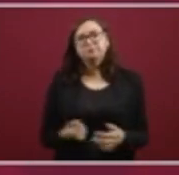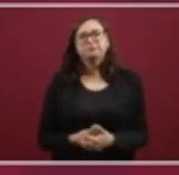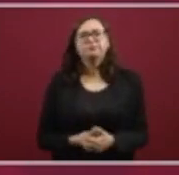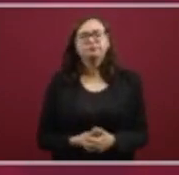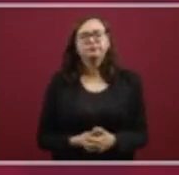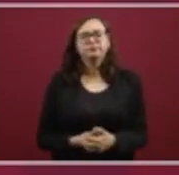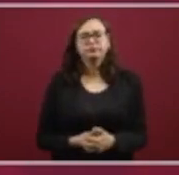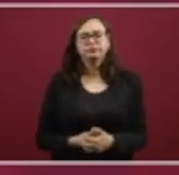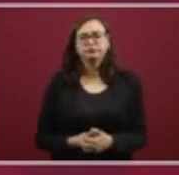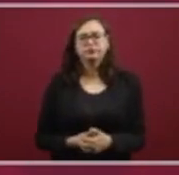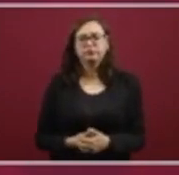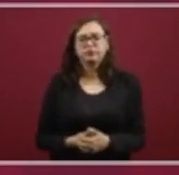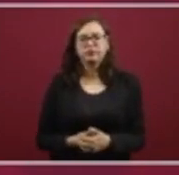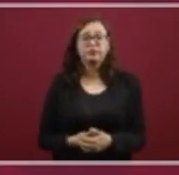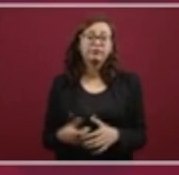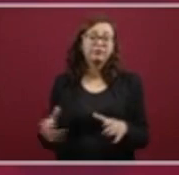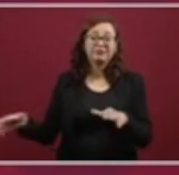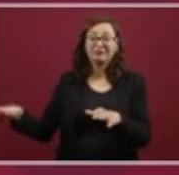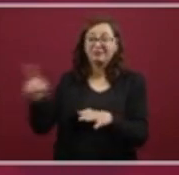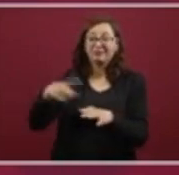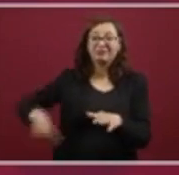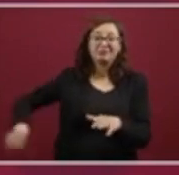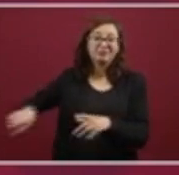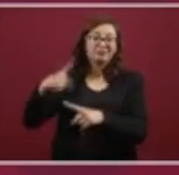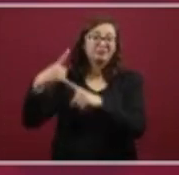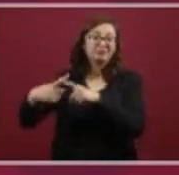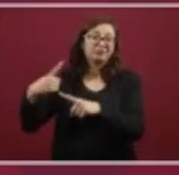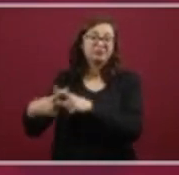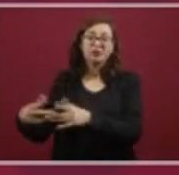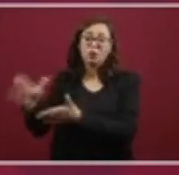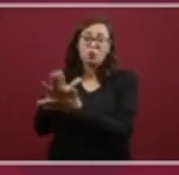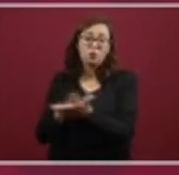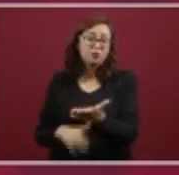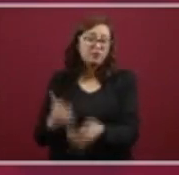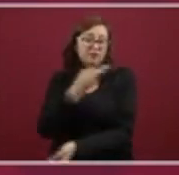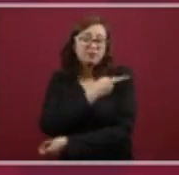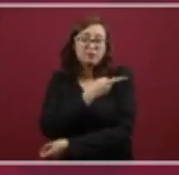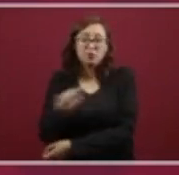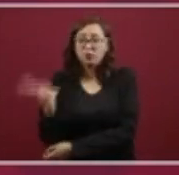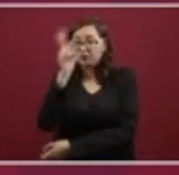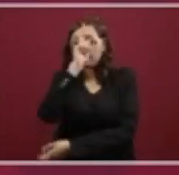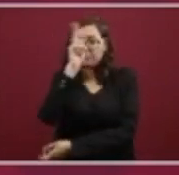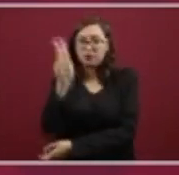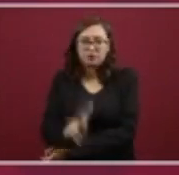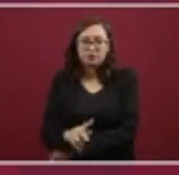Y en general es la gente más humilde, más pobre.